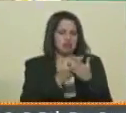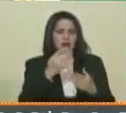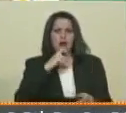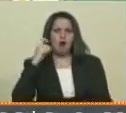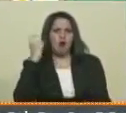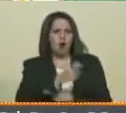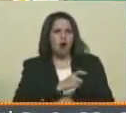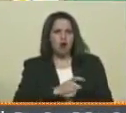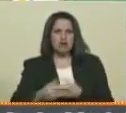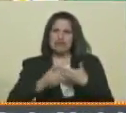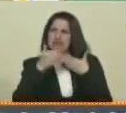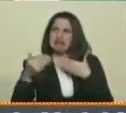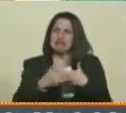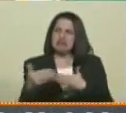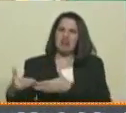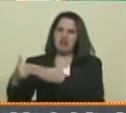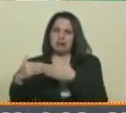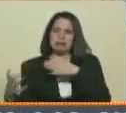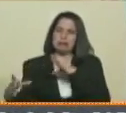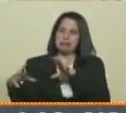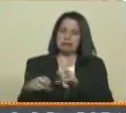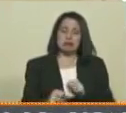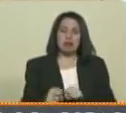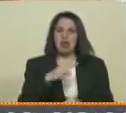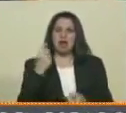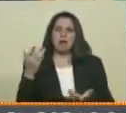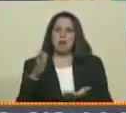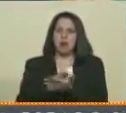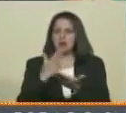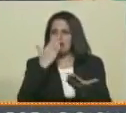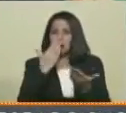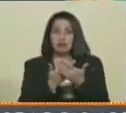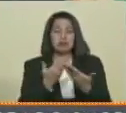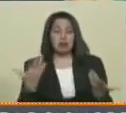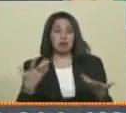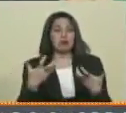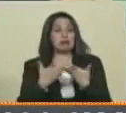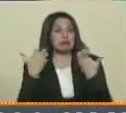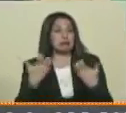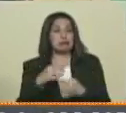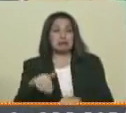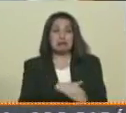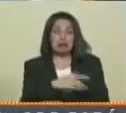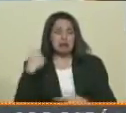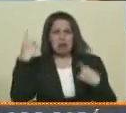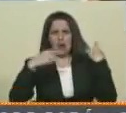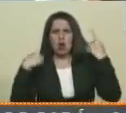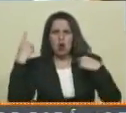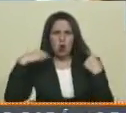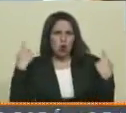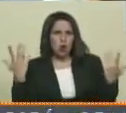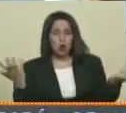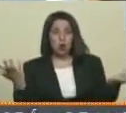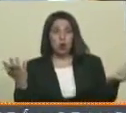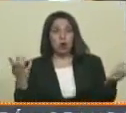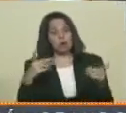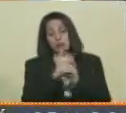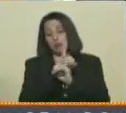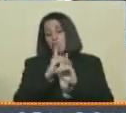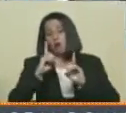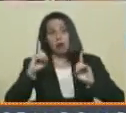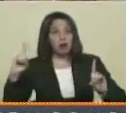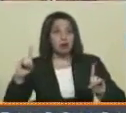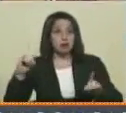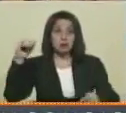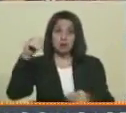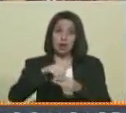ante la injerencia, ante la muerte, ante el terrorismo, las guarimbas, ante la locura. Bueno, democracia,